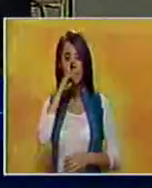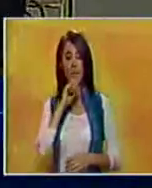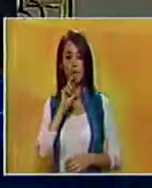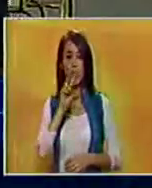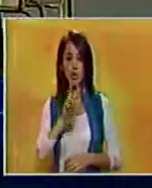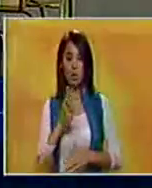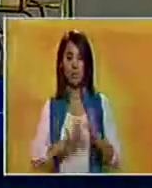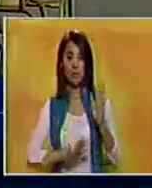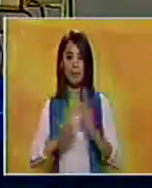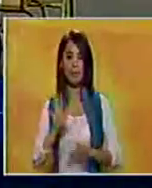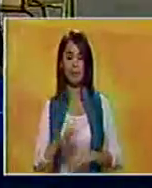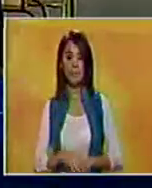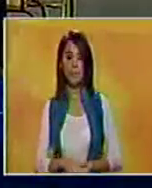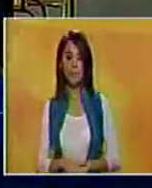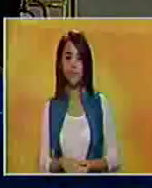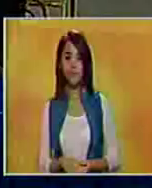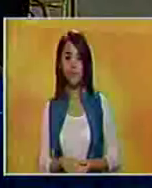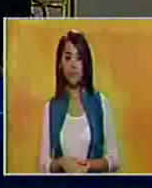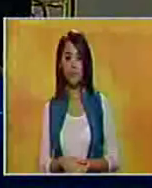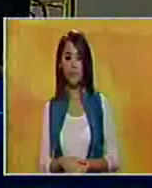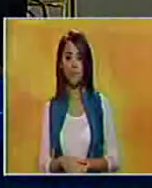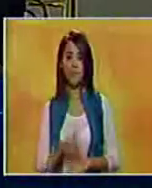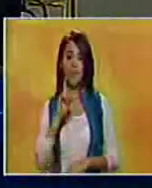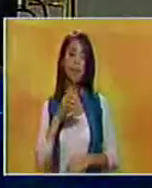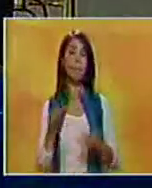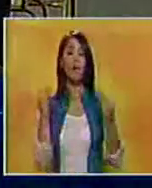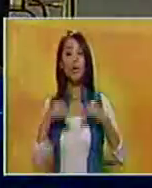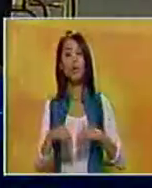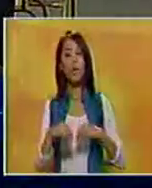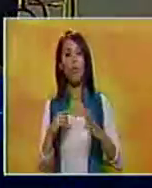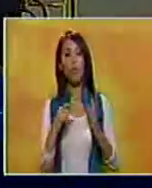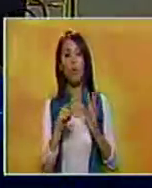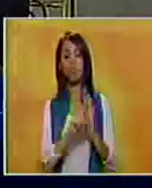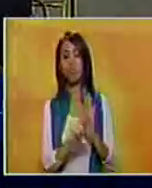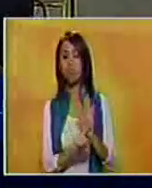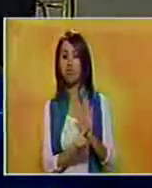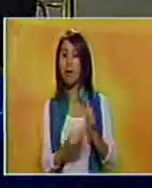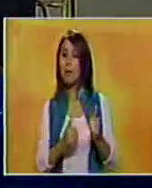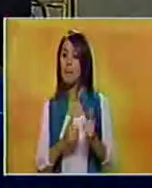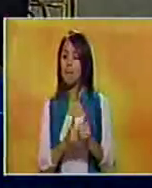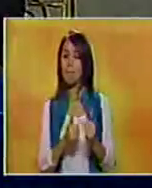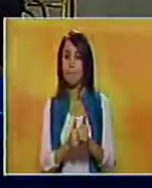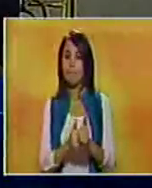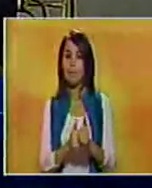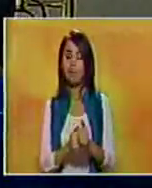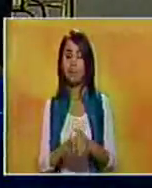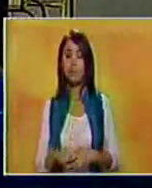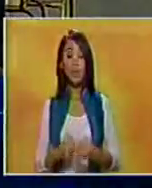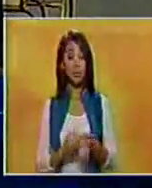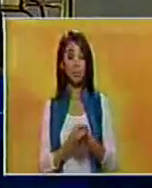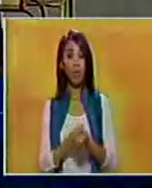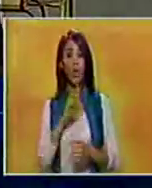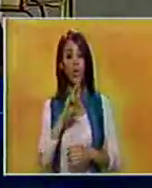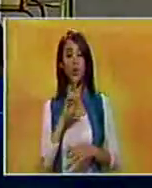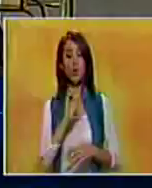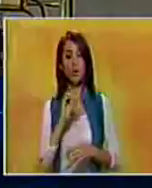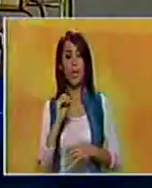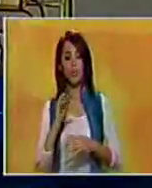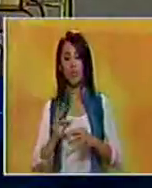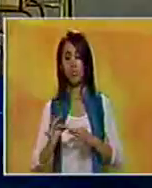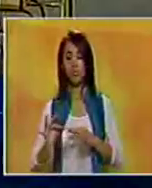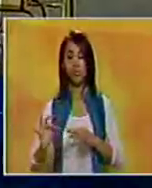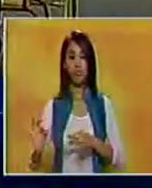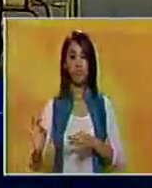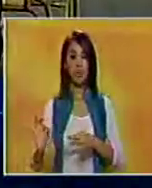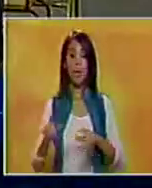2015. También hemos acordado que los puntos de apoyo de las fuerzas que acompañan a los candidatos se situarán a 200 metros del